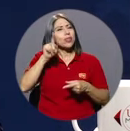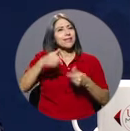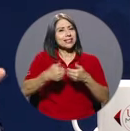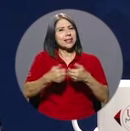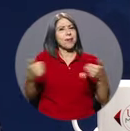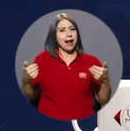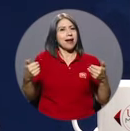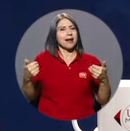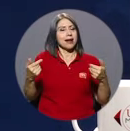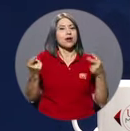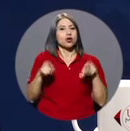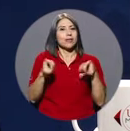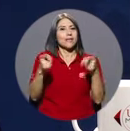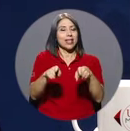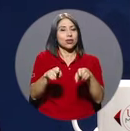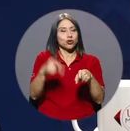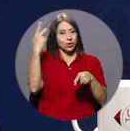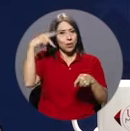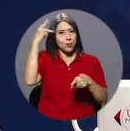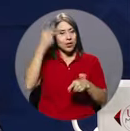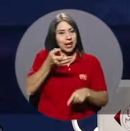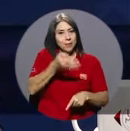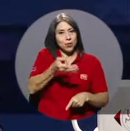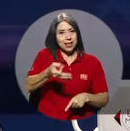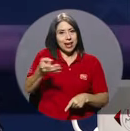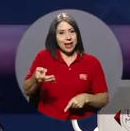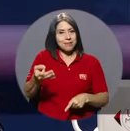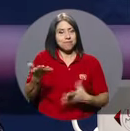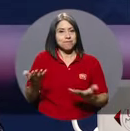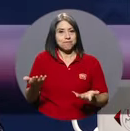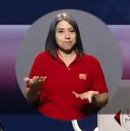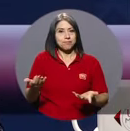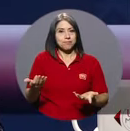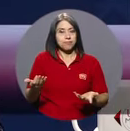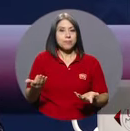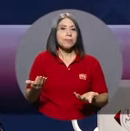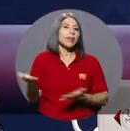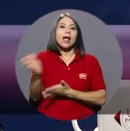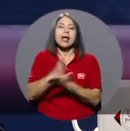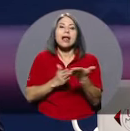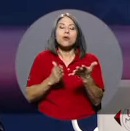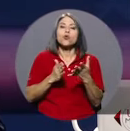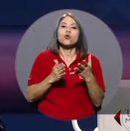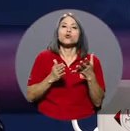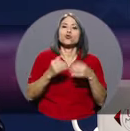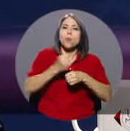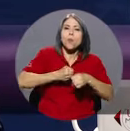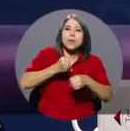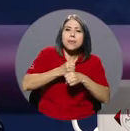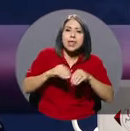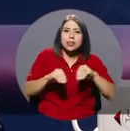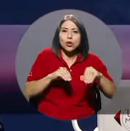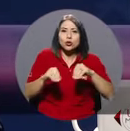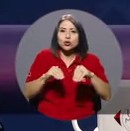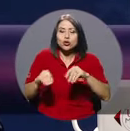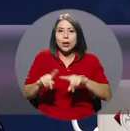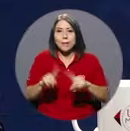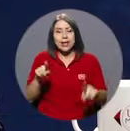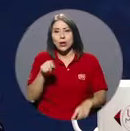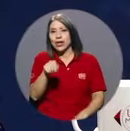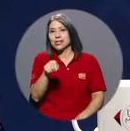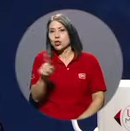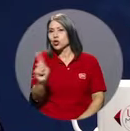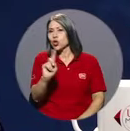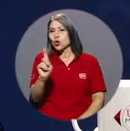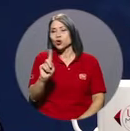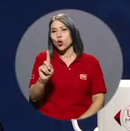creo que hay que separar un poco también otra vez los efectos. En el tema de política monetaria hay algunos movimientos, sin embargo, esos no